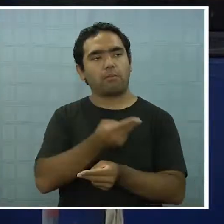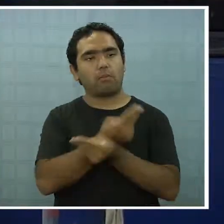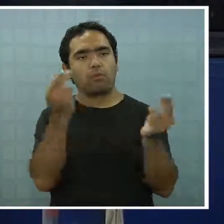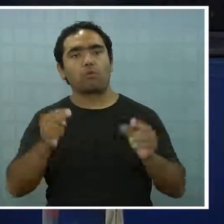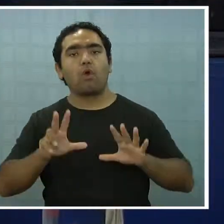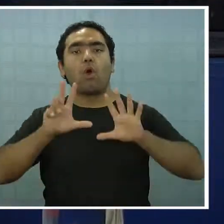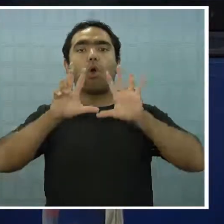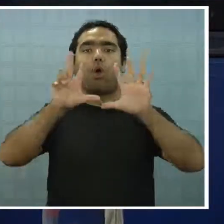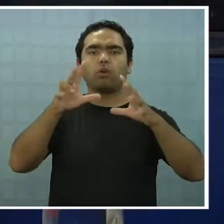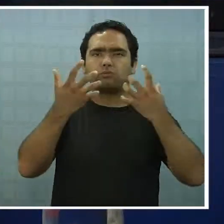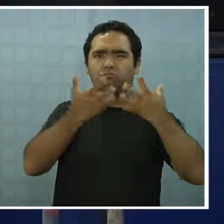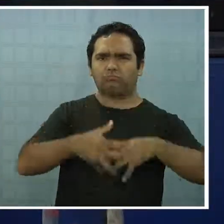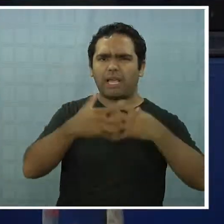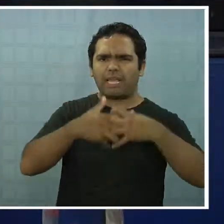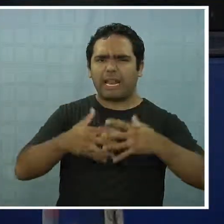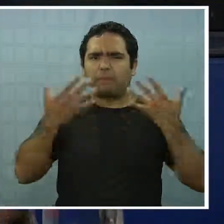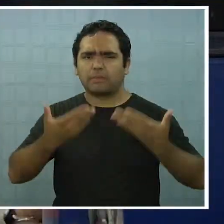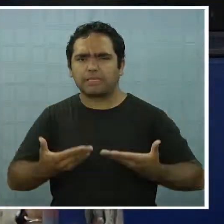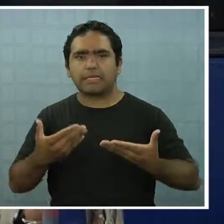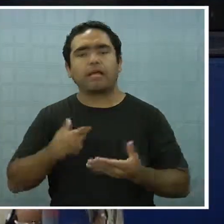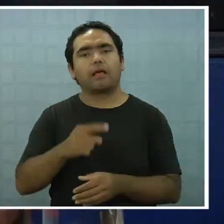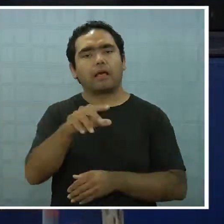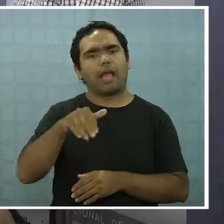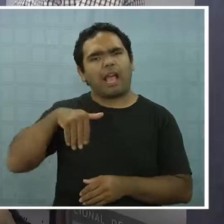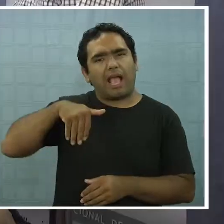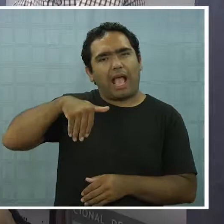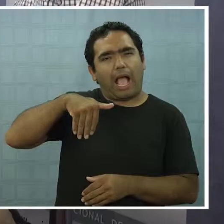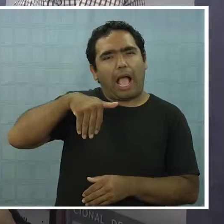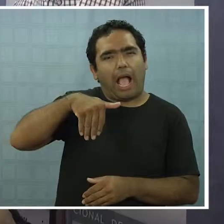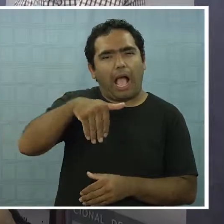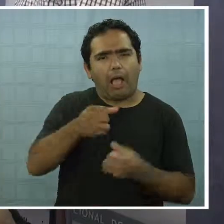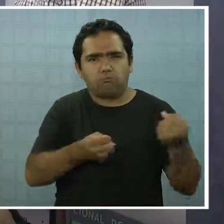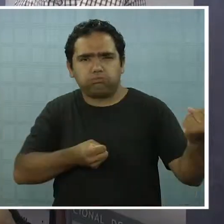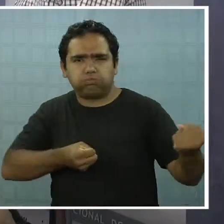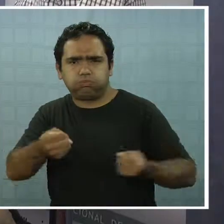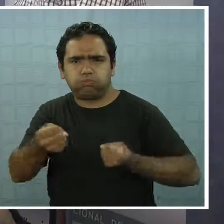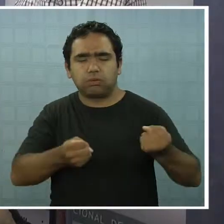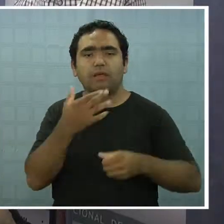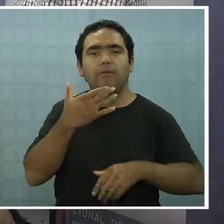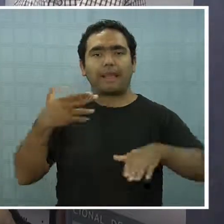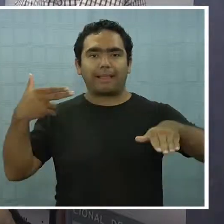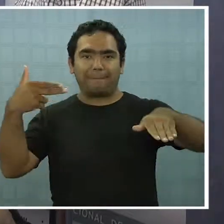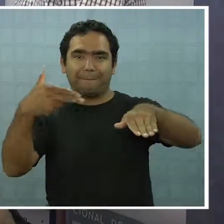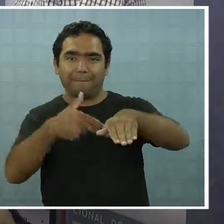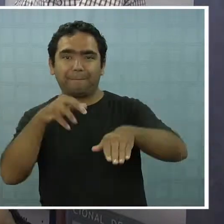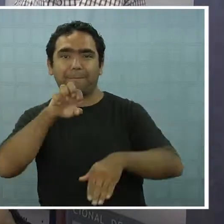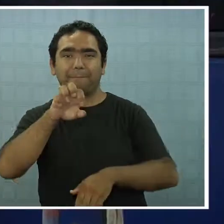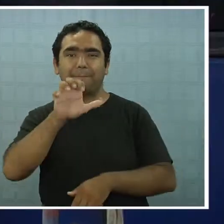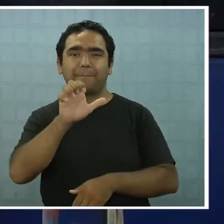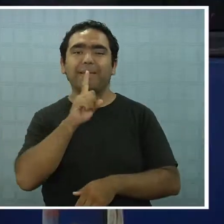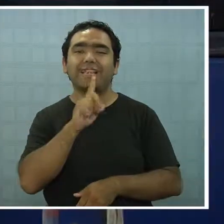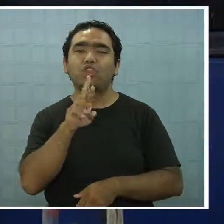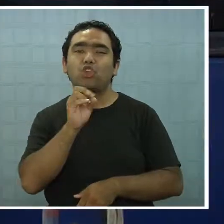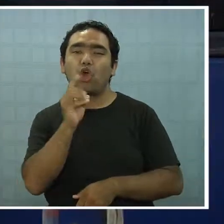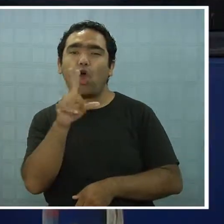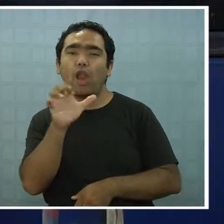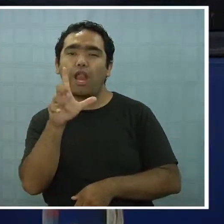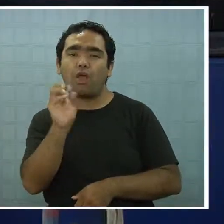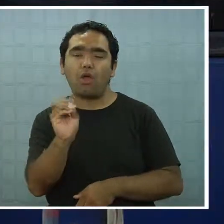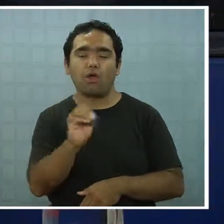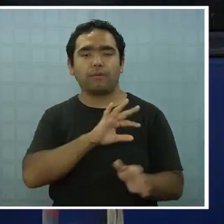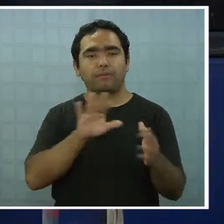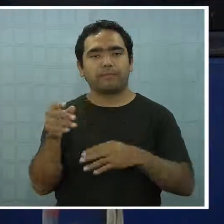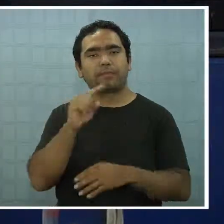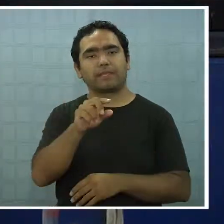maquinarias pesadas, y eso significa los camiones que la tienen que transportar, más todo el petróleo que se gasta en el viaje. Trajeron